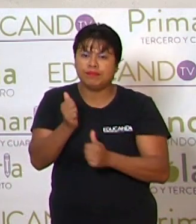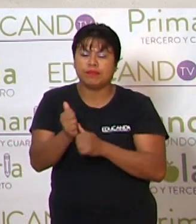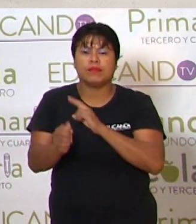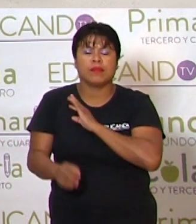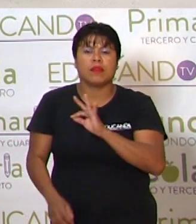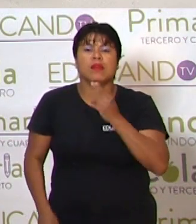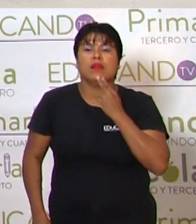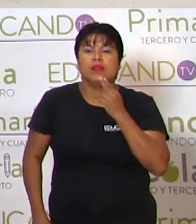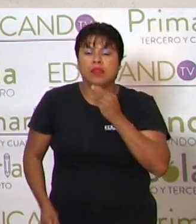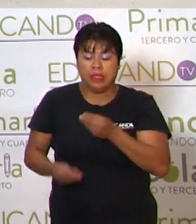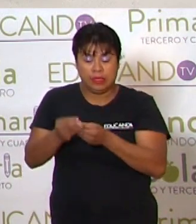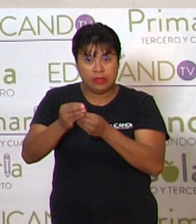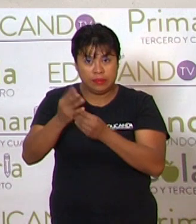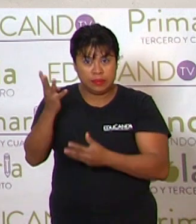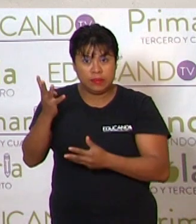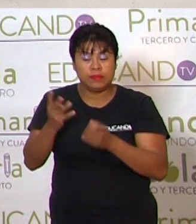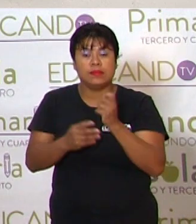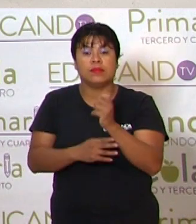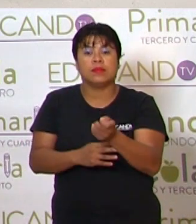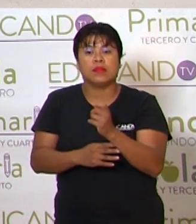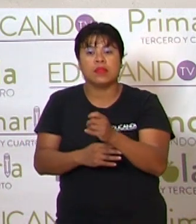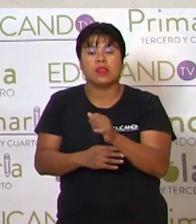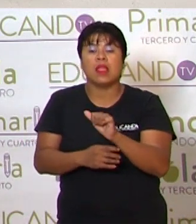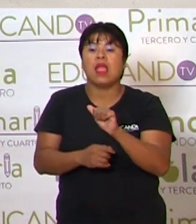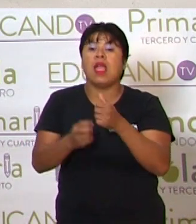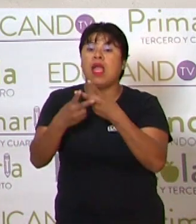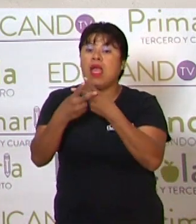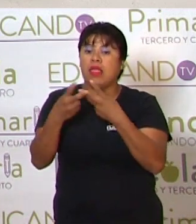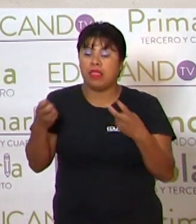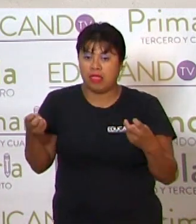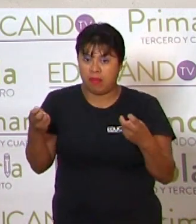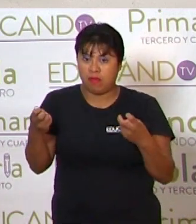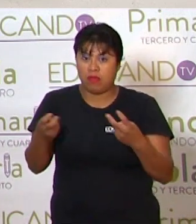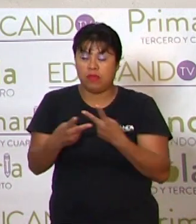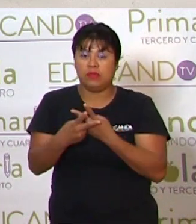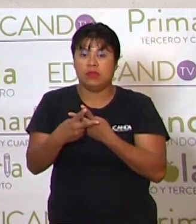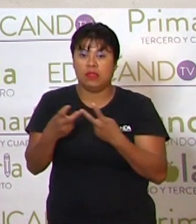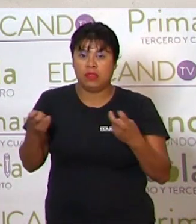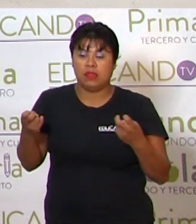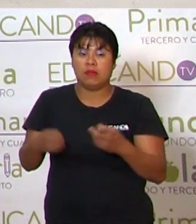utiliza la descripción son los adjetivos, ¿bien?